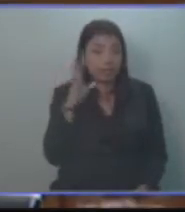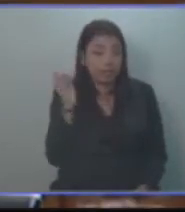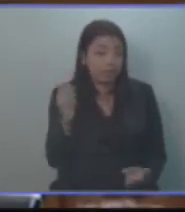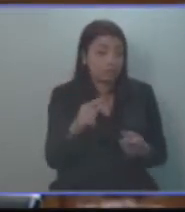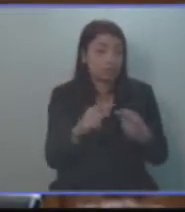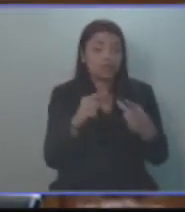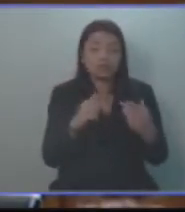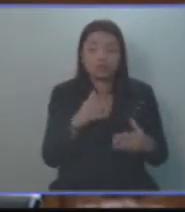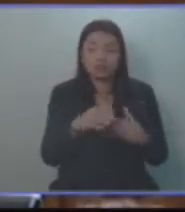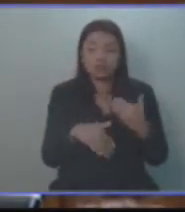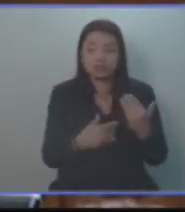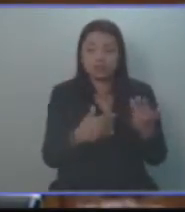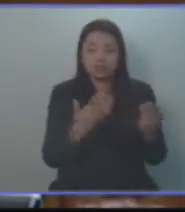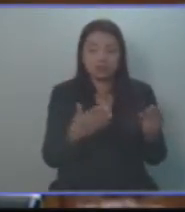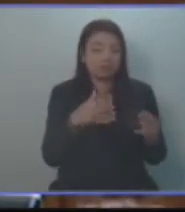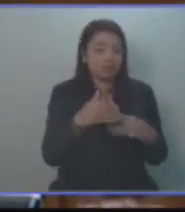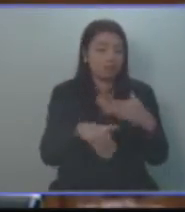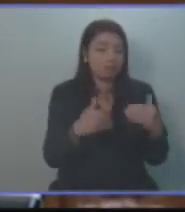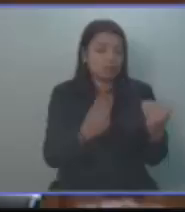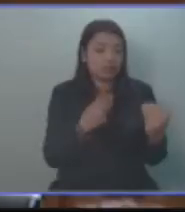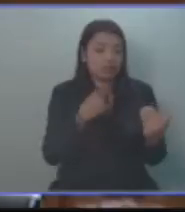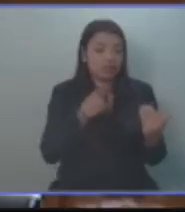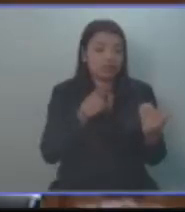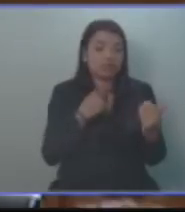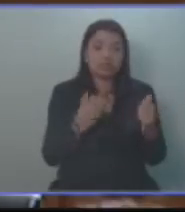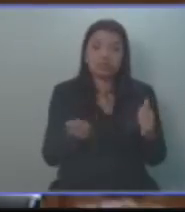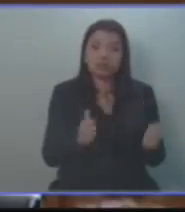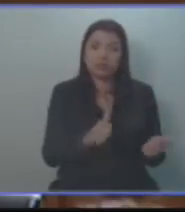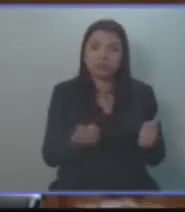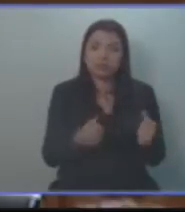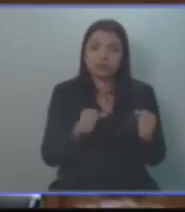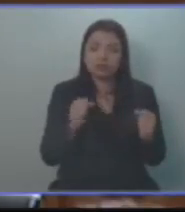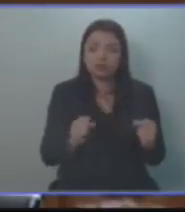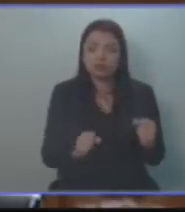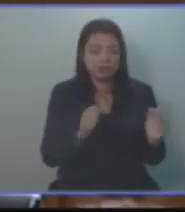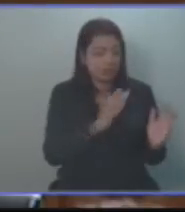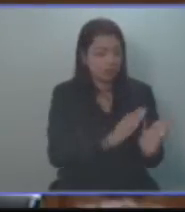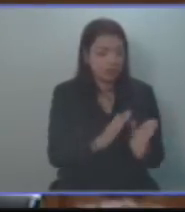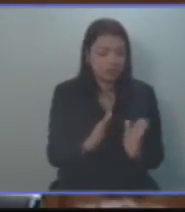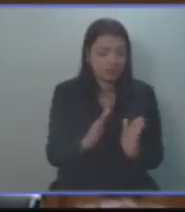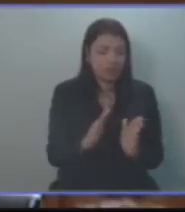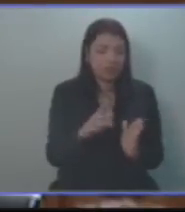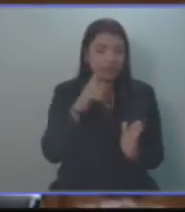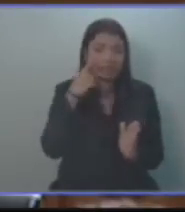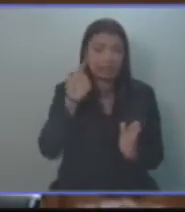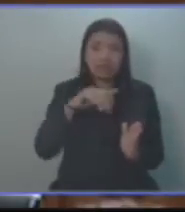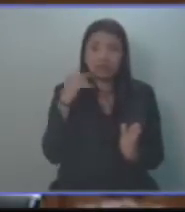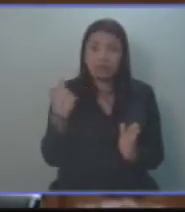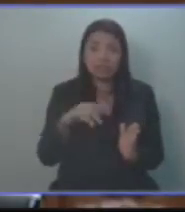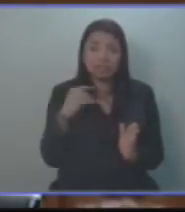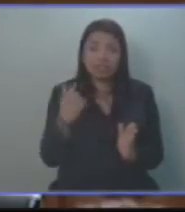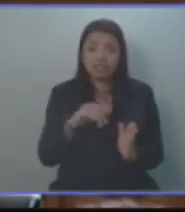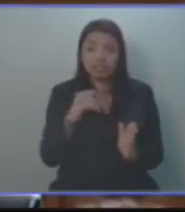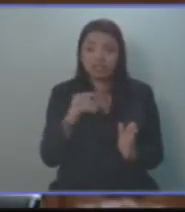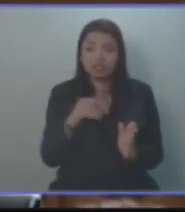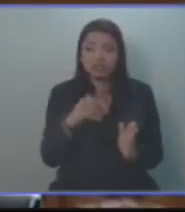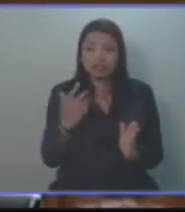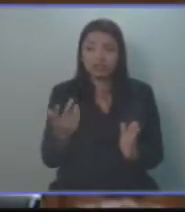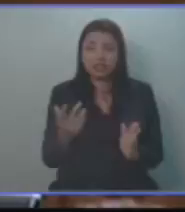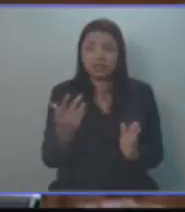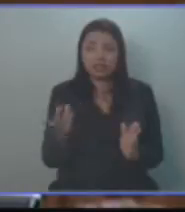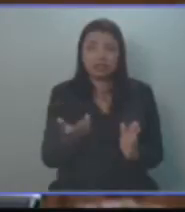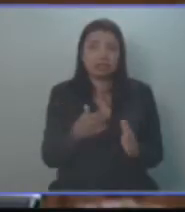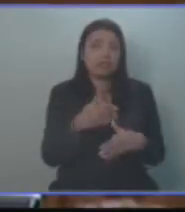nacional o desastres naturales, de conformidad al plan de emergencia establecido. En ningún caso,